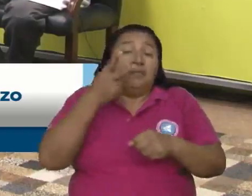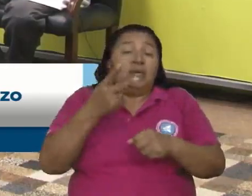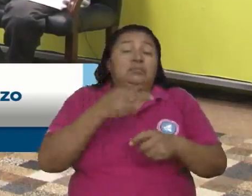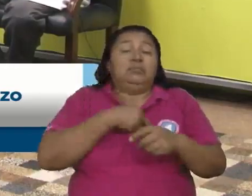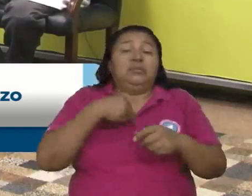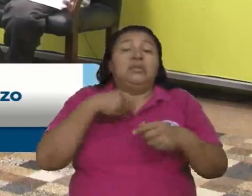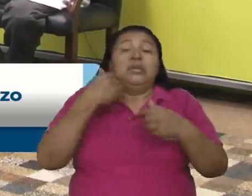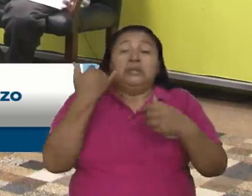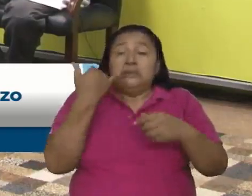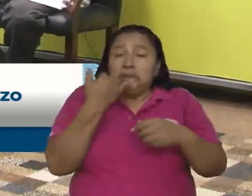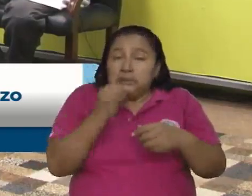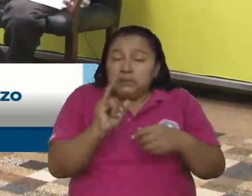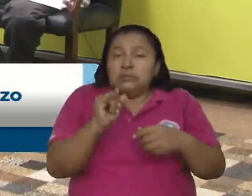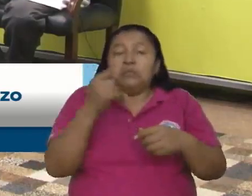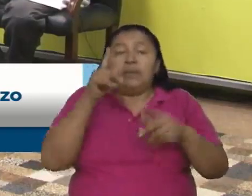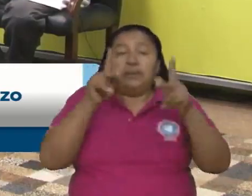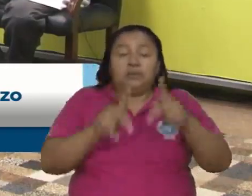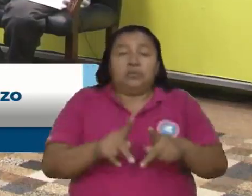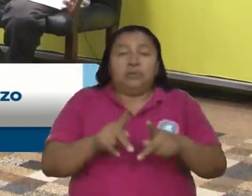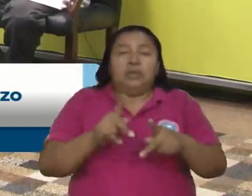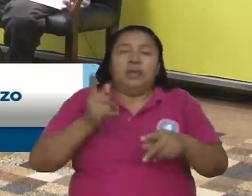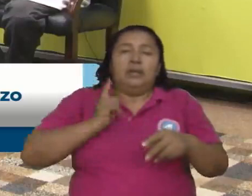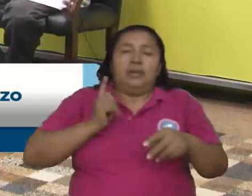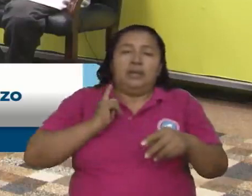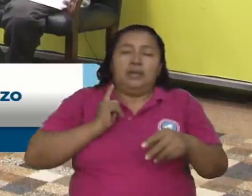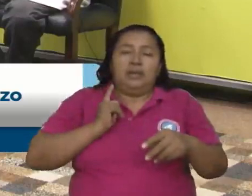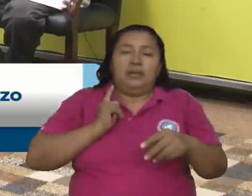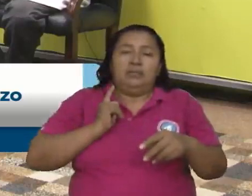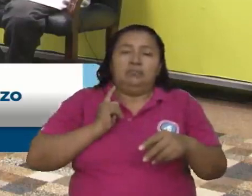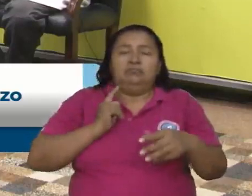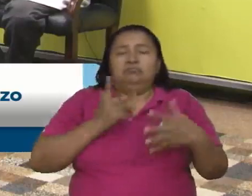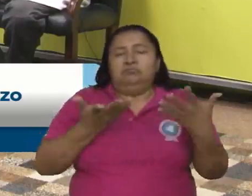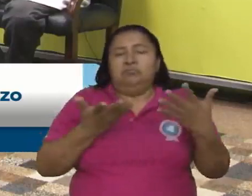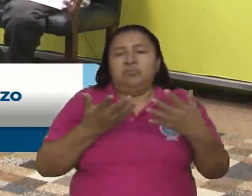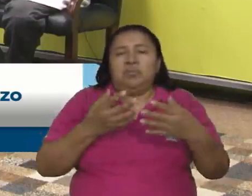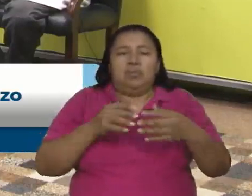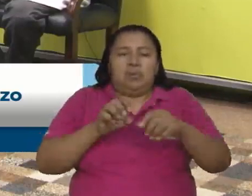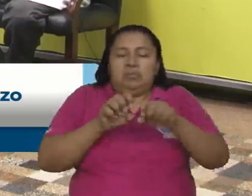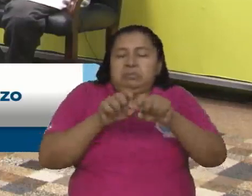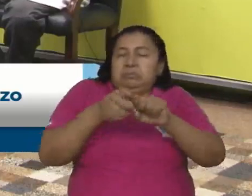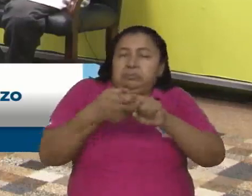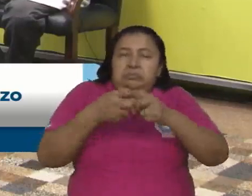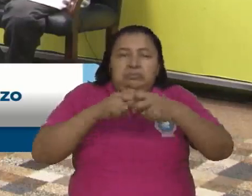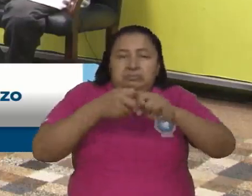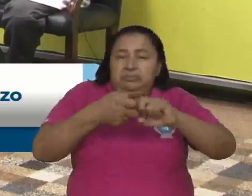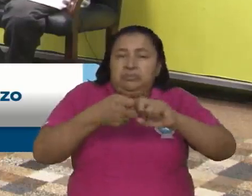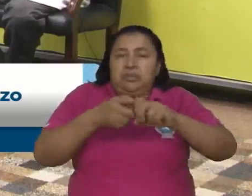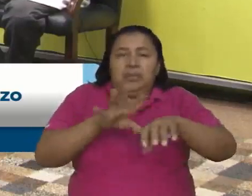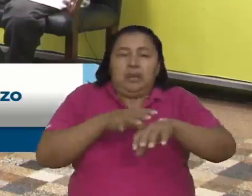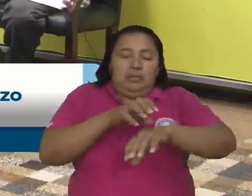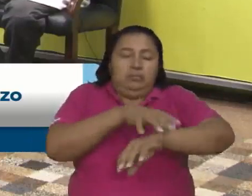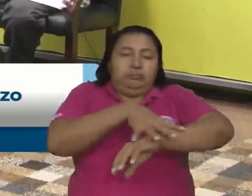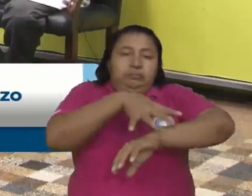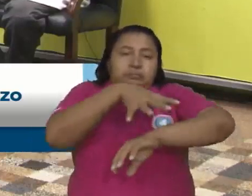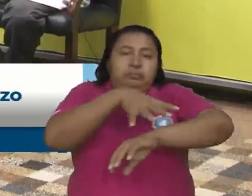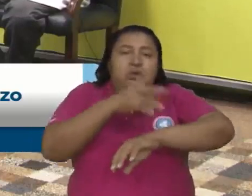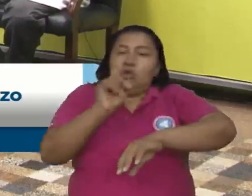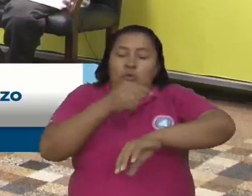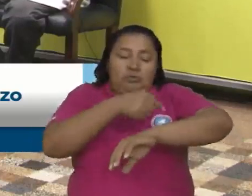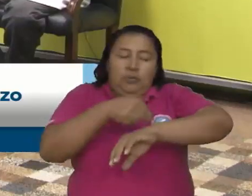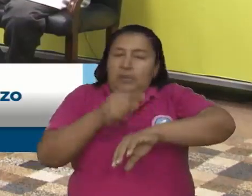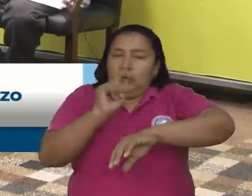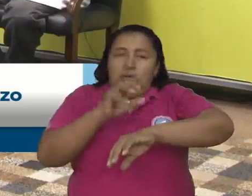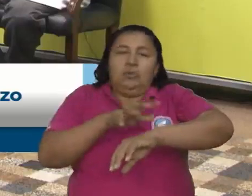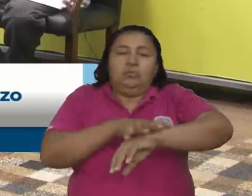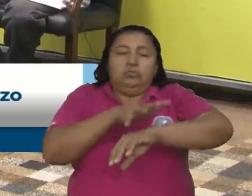porque si es una paciente que tuvo un esguince de tobillo donde no hay necesidad de hacer cirugía, pero